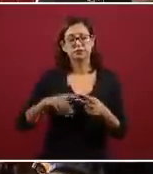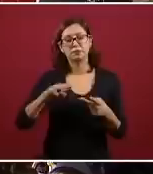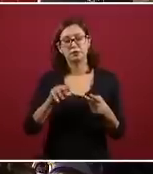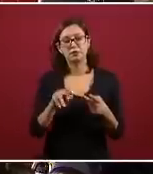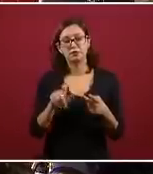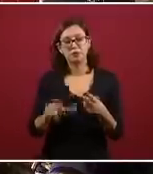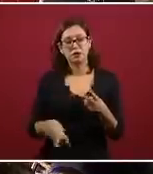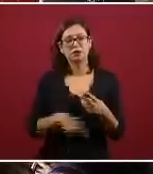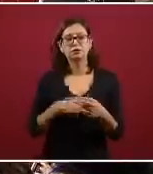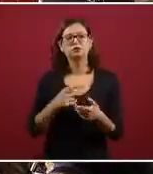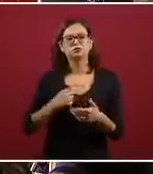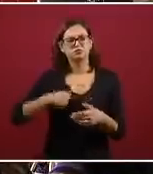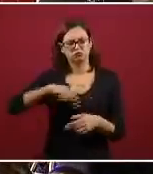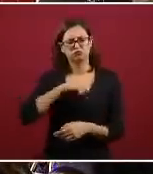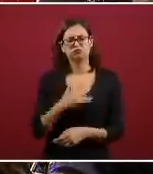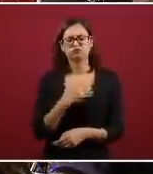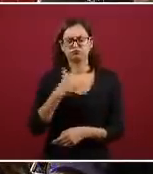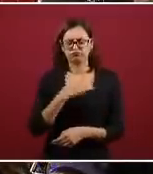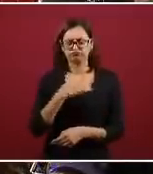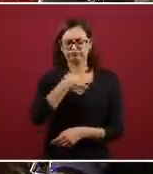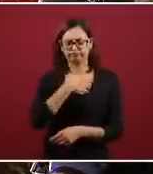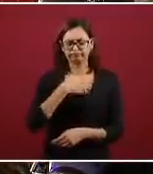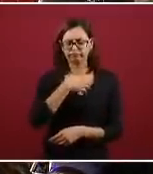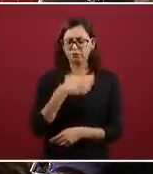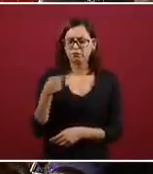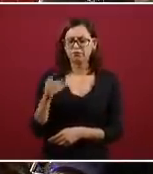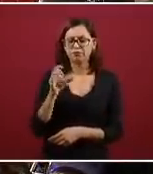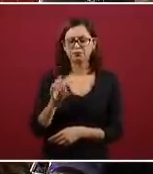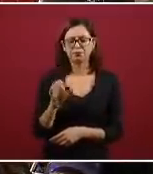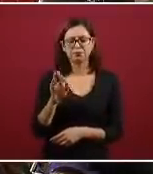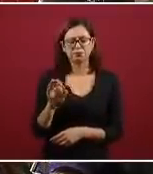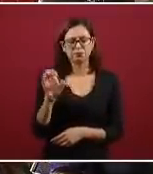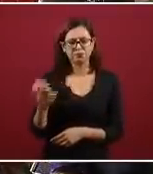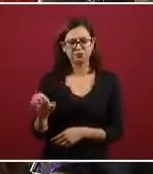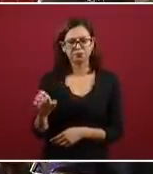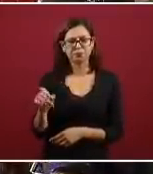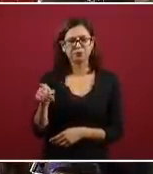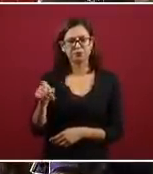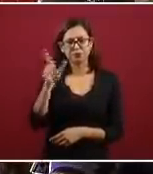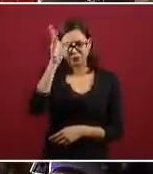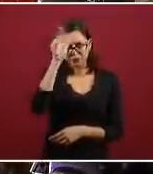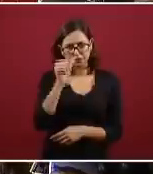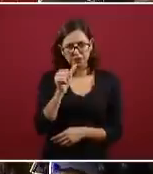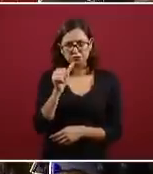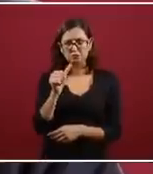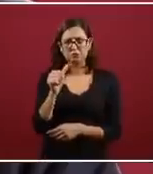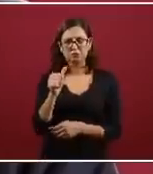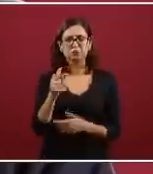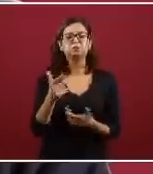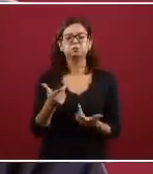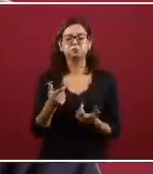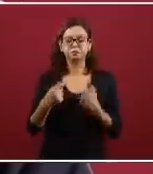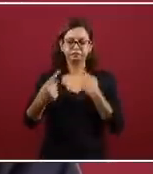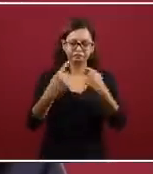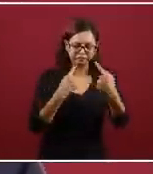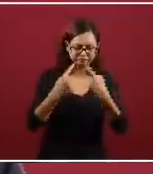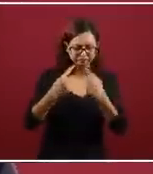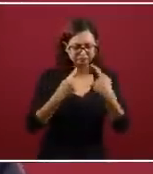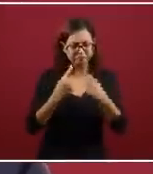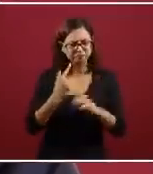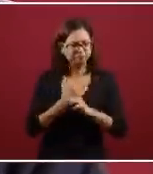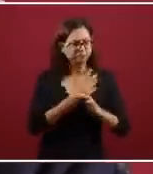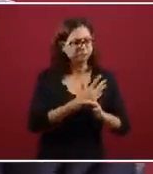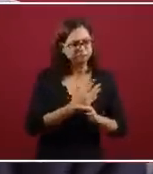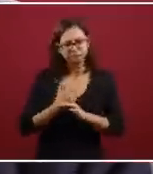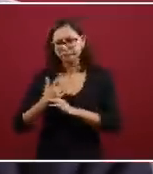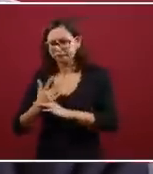celebramos que se alcance un acuerdo con CFE, el cual es resultado fundamentalmente de la voluntad del diálogo. A lo largo de